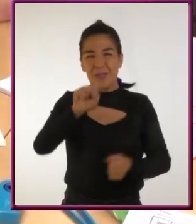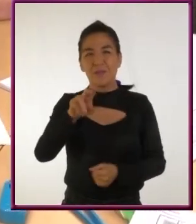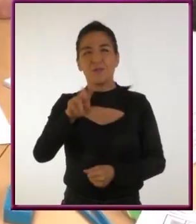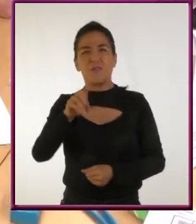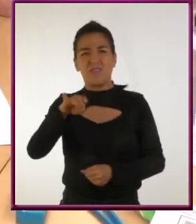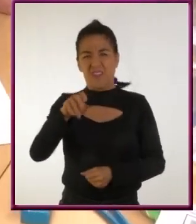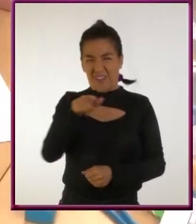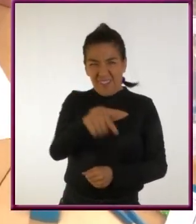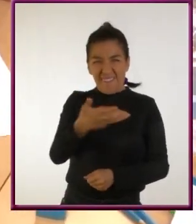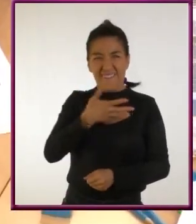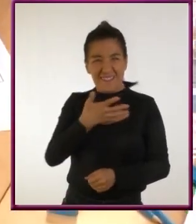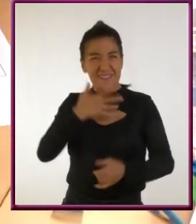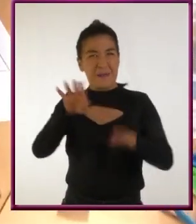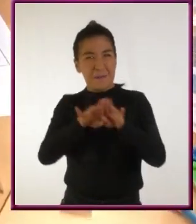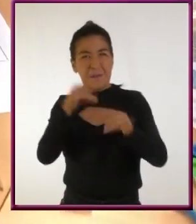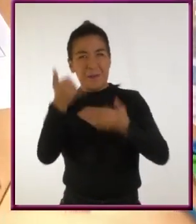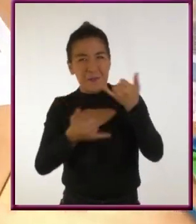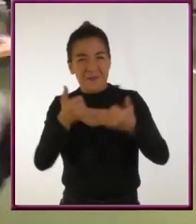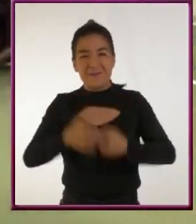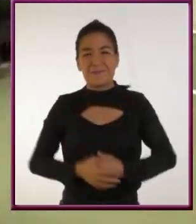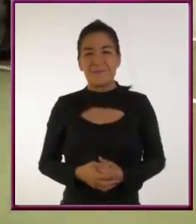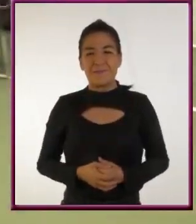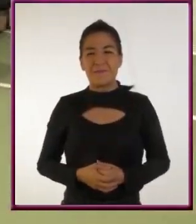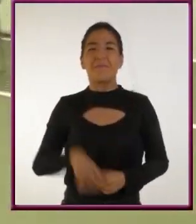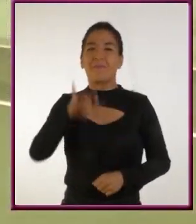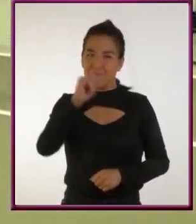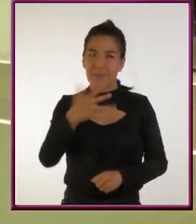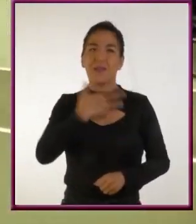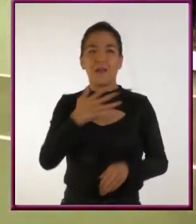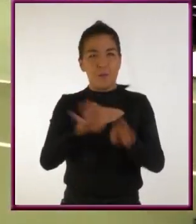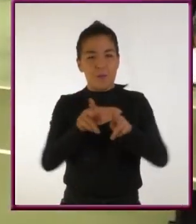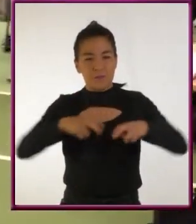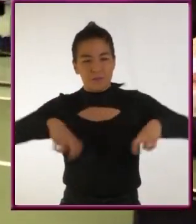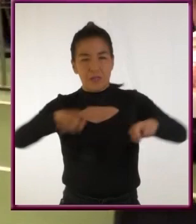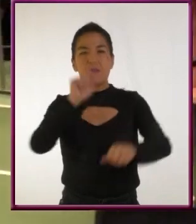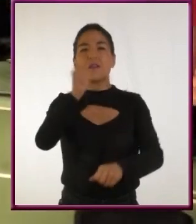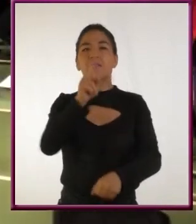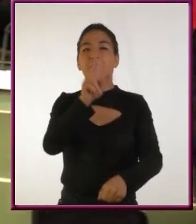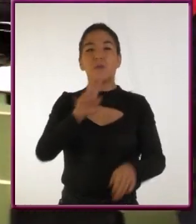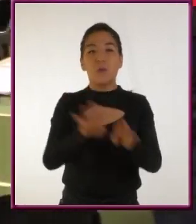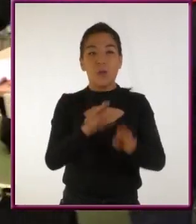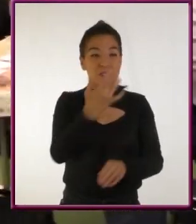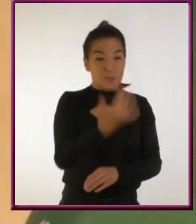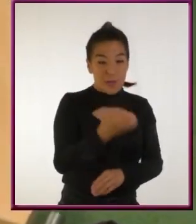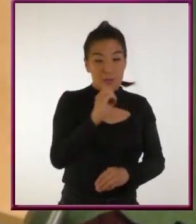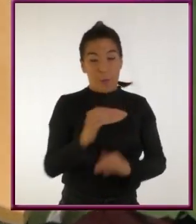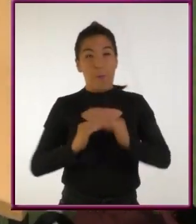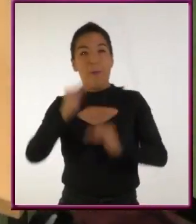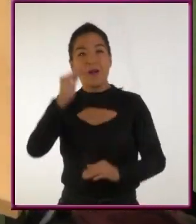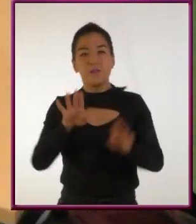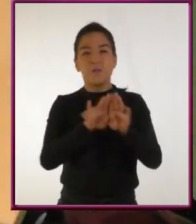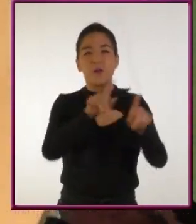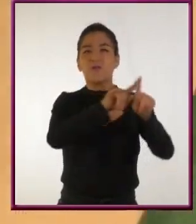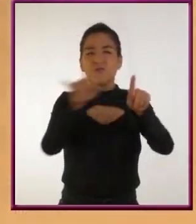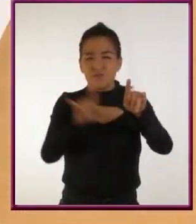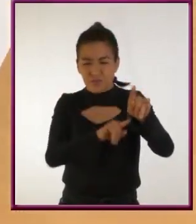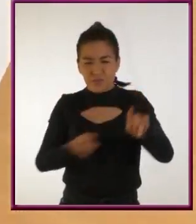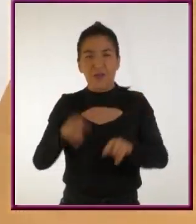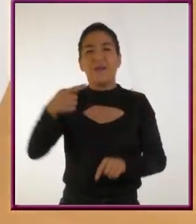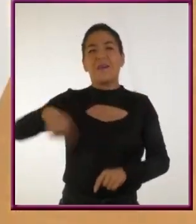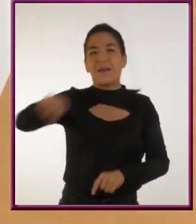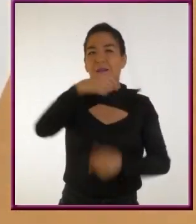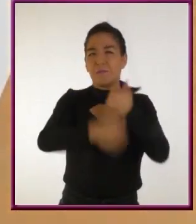¿A poco hay? Claro que sí hay. El campeonato consiste típicamente en resolver 50 o más sudokus por todos